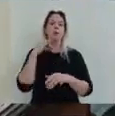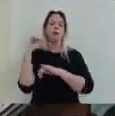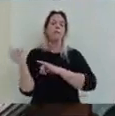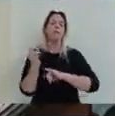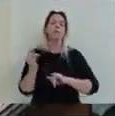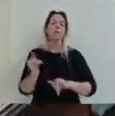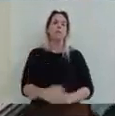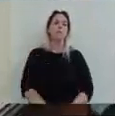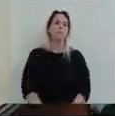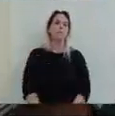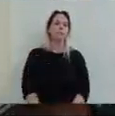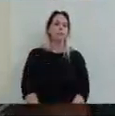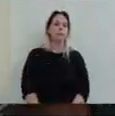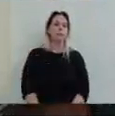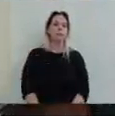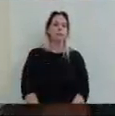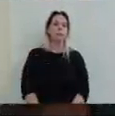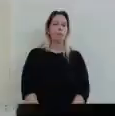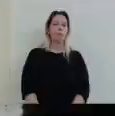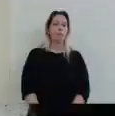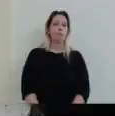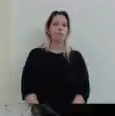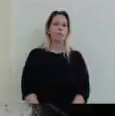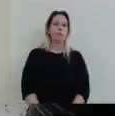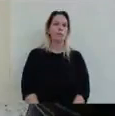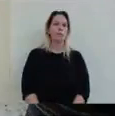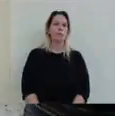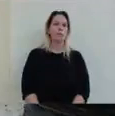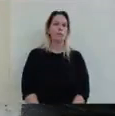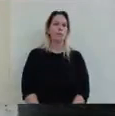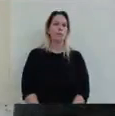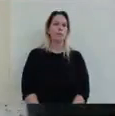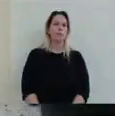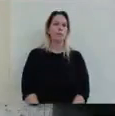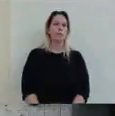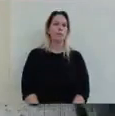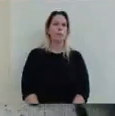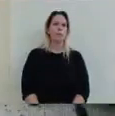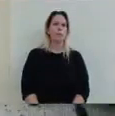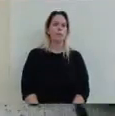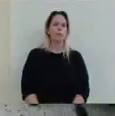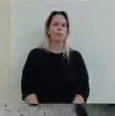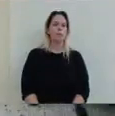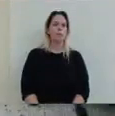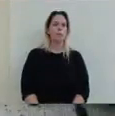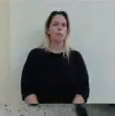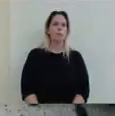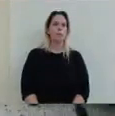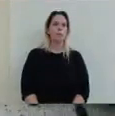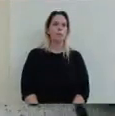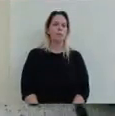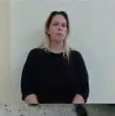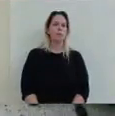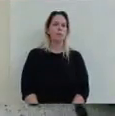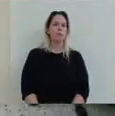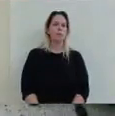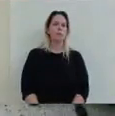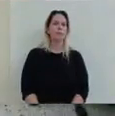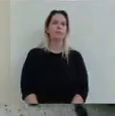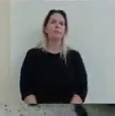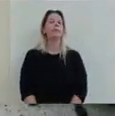gracias. Concejal Miño. Considero que el proyecto debe como mínimo pasar a la Comisión de Legislación para que pueda